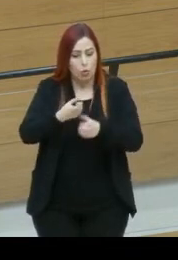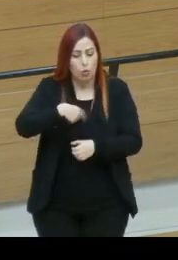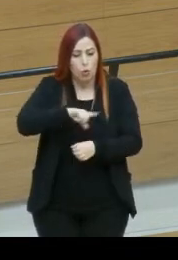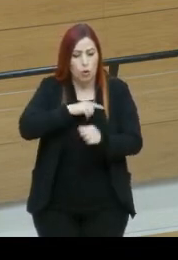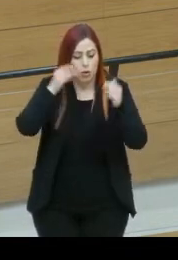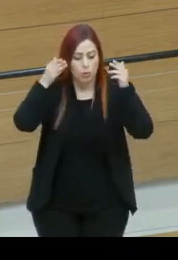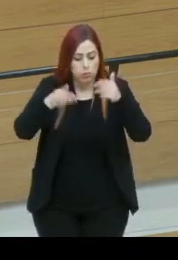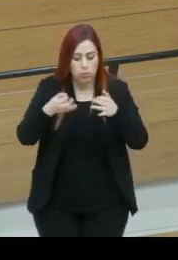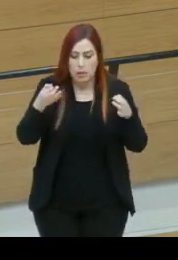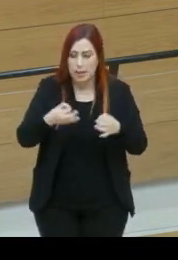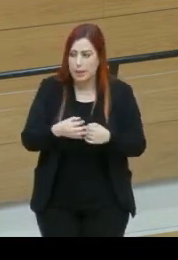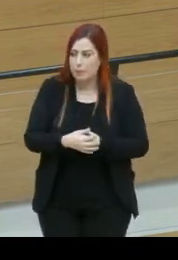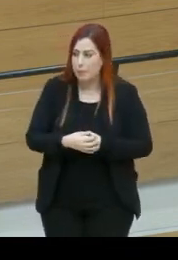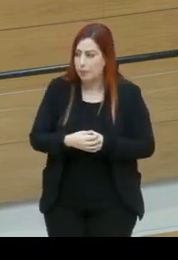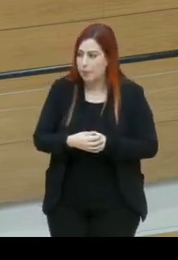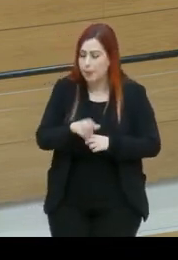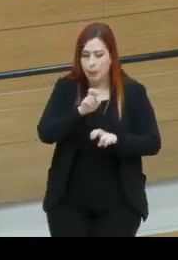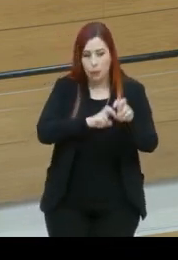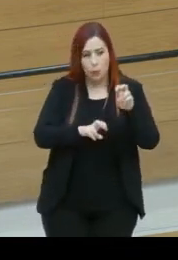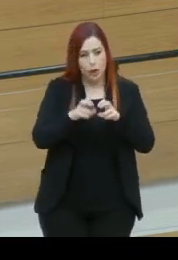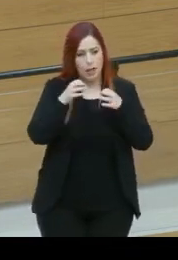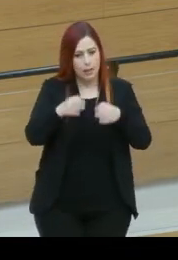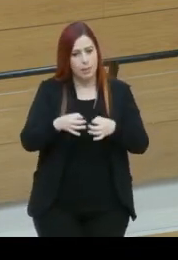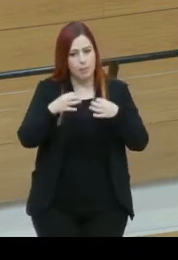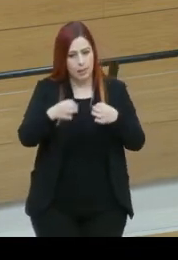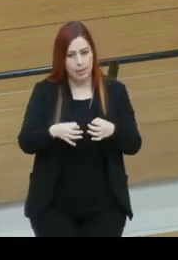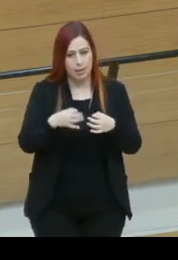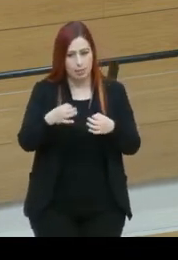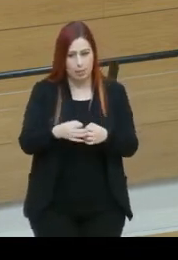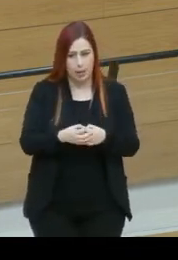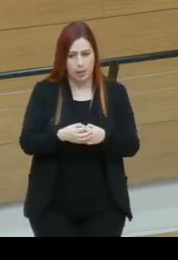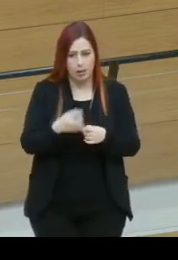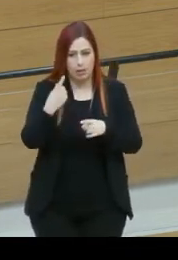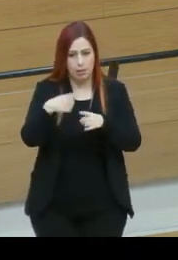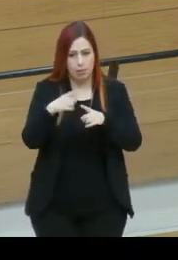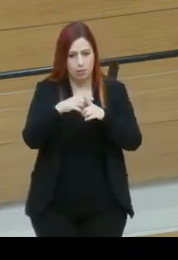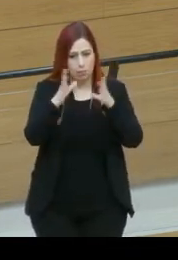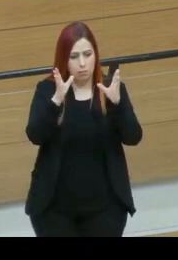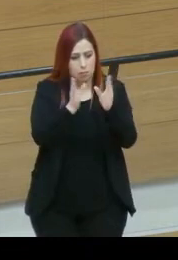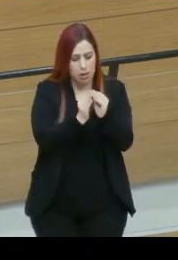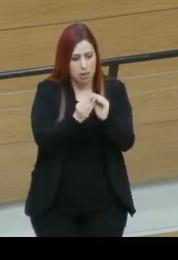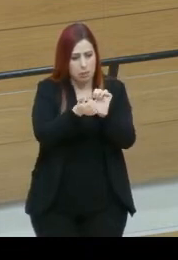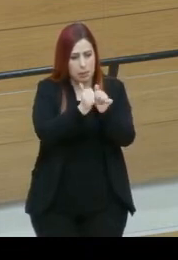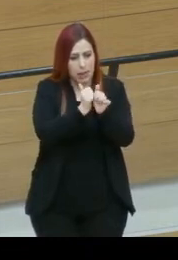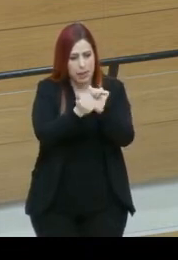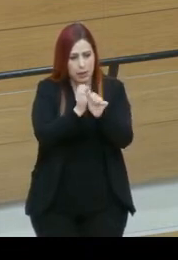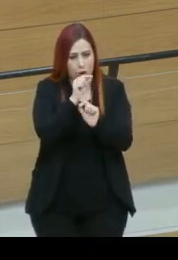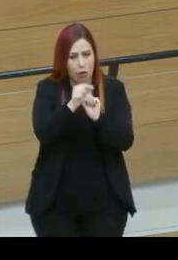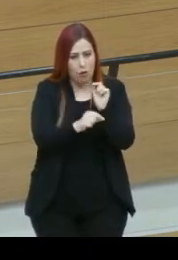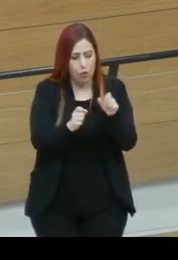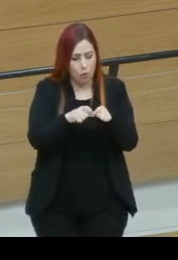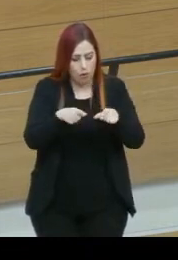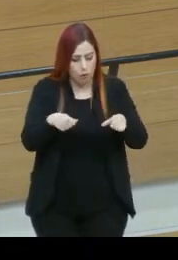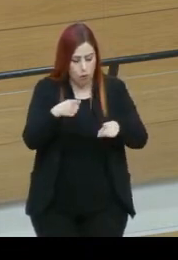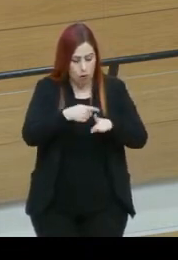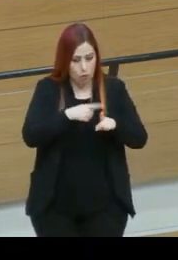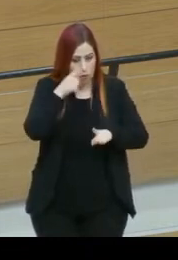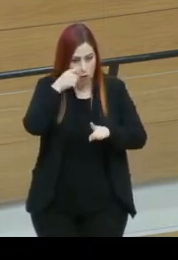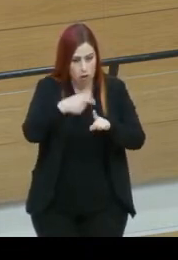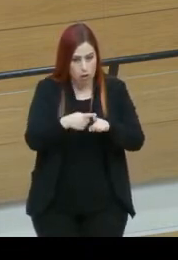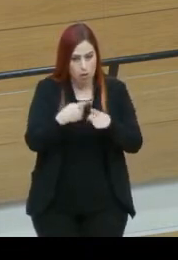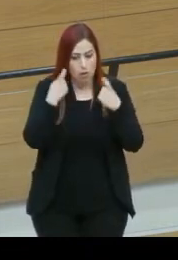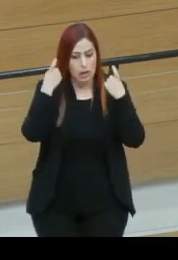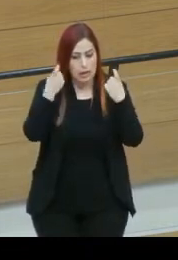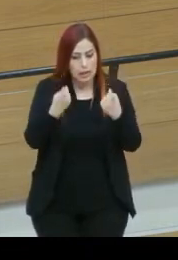dedica es a buscar siempre glicomiméticos o miméticos de virus utilizando plataformas para